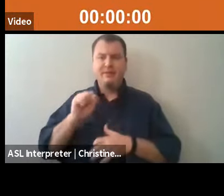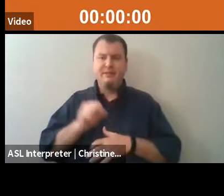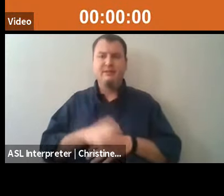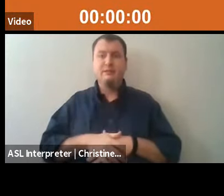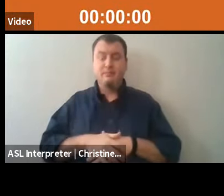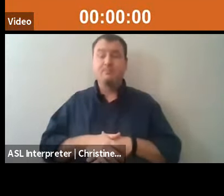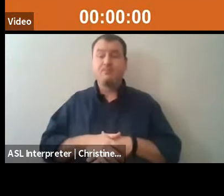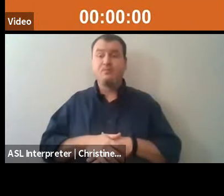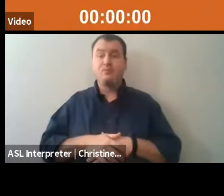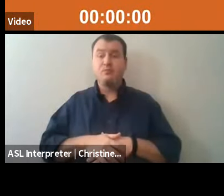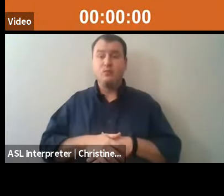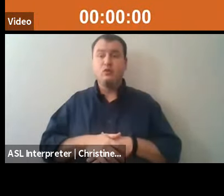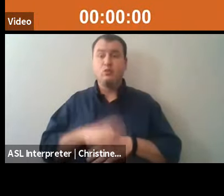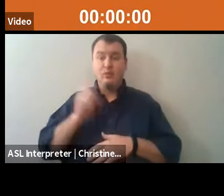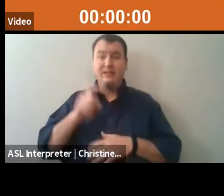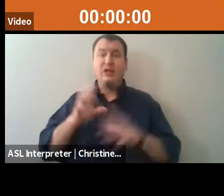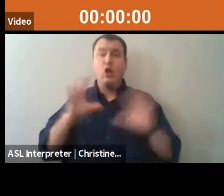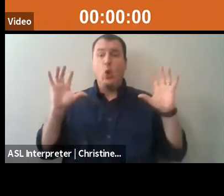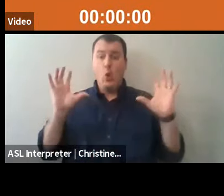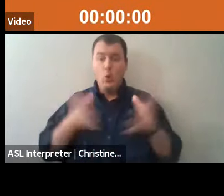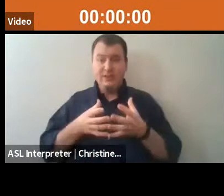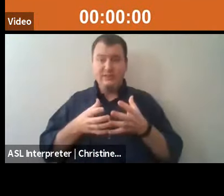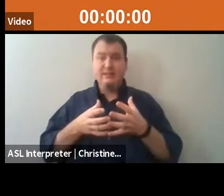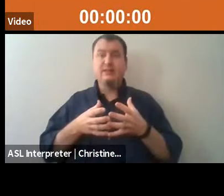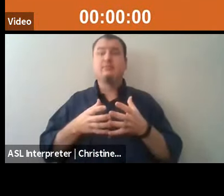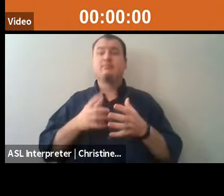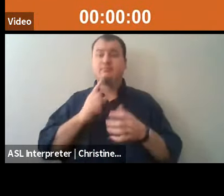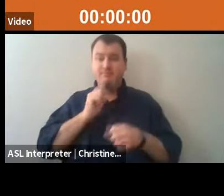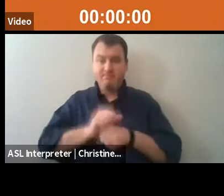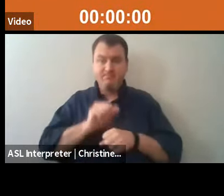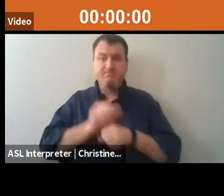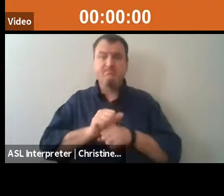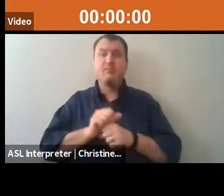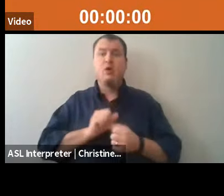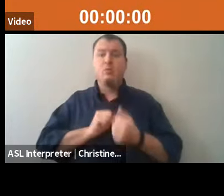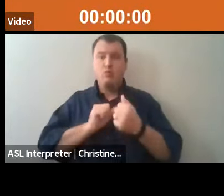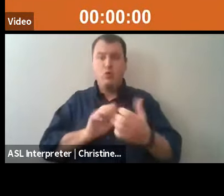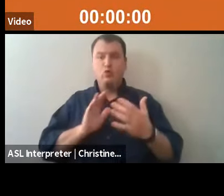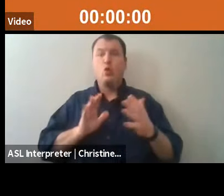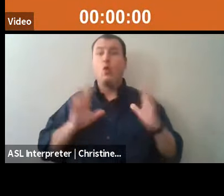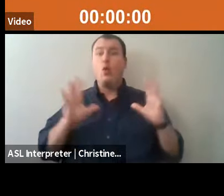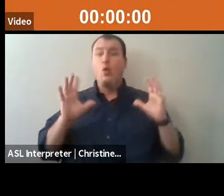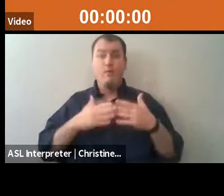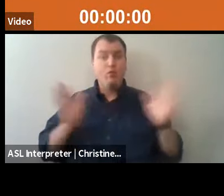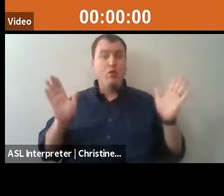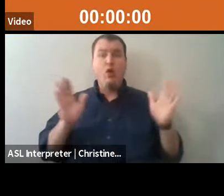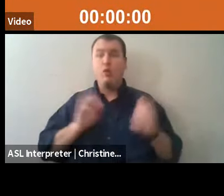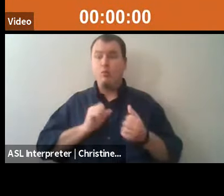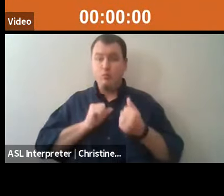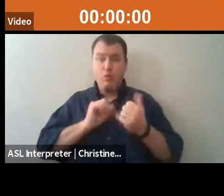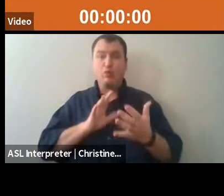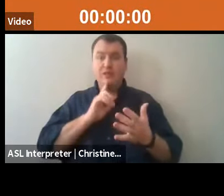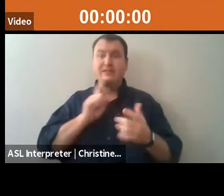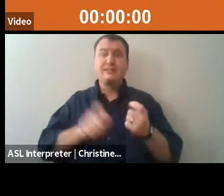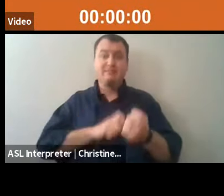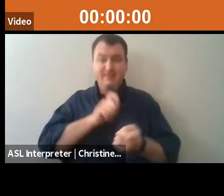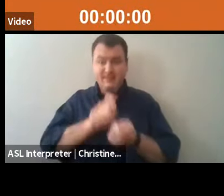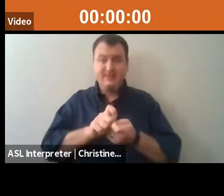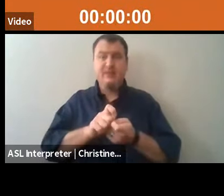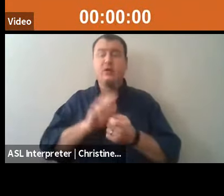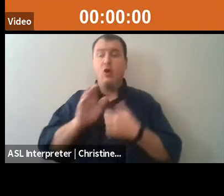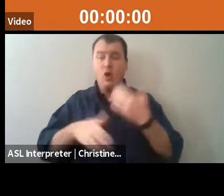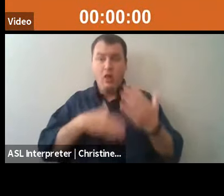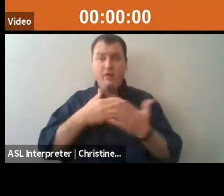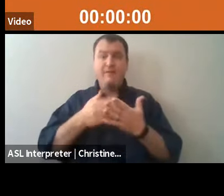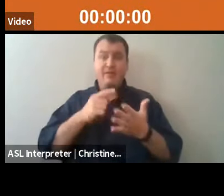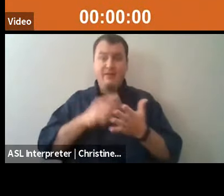pero concreta, una respuesta global pero específica, y todo ello para proteger mejor a las mujeres y a